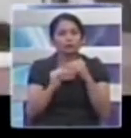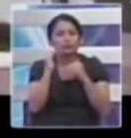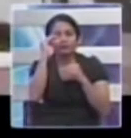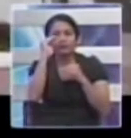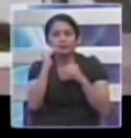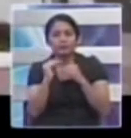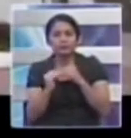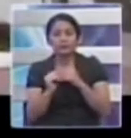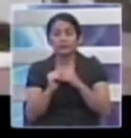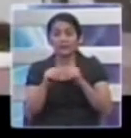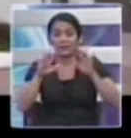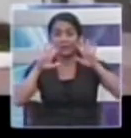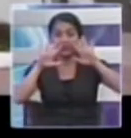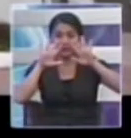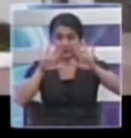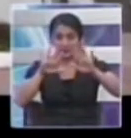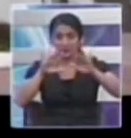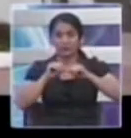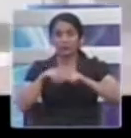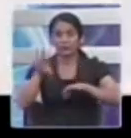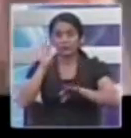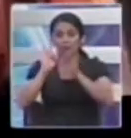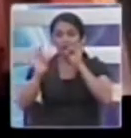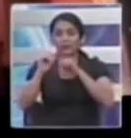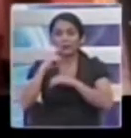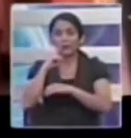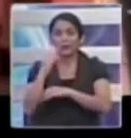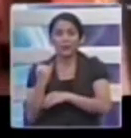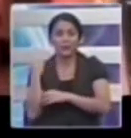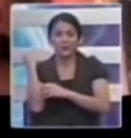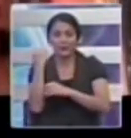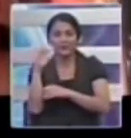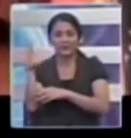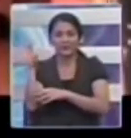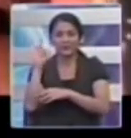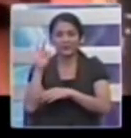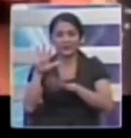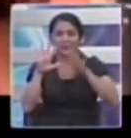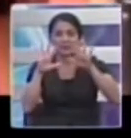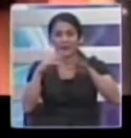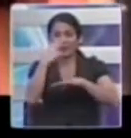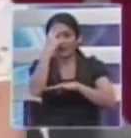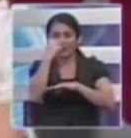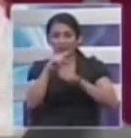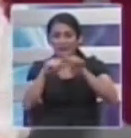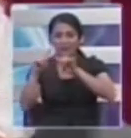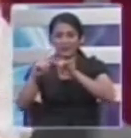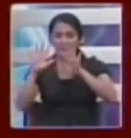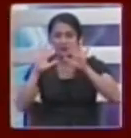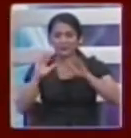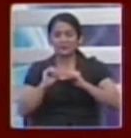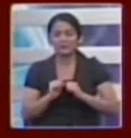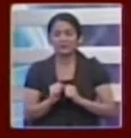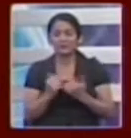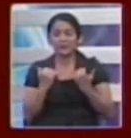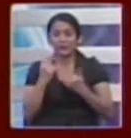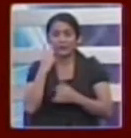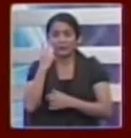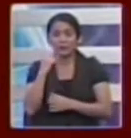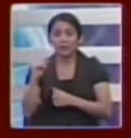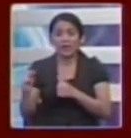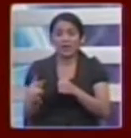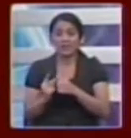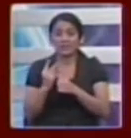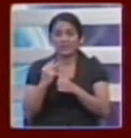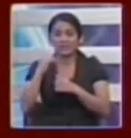de únicamente 10 establecimientos. Para ampliarnos esta buena noticia, se encuentra en nuestro estudio de Cuenca Marcelo Ferrari, que es el gerente